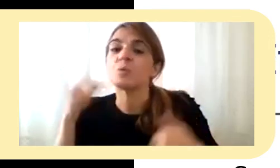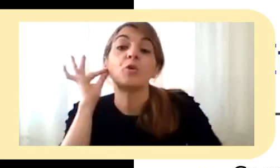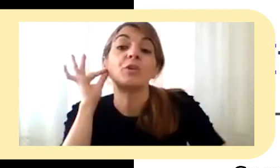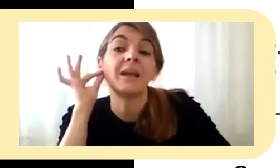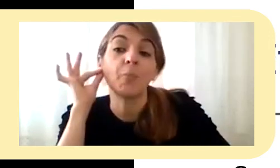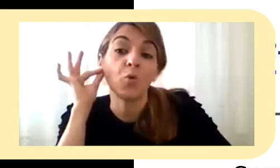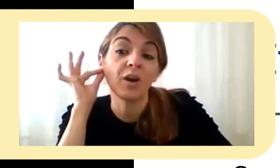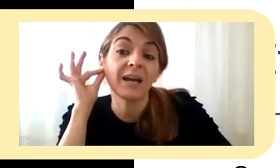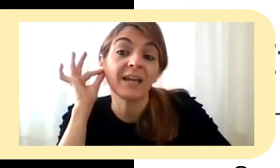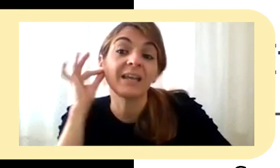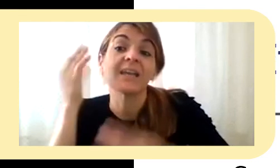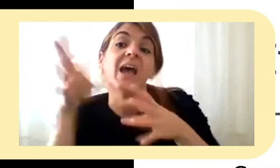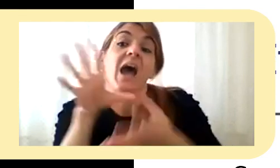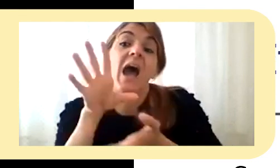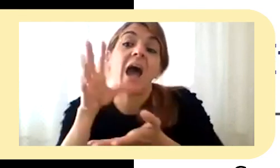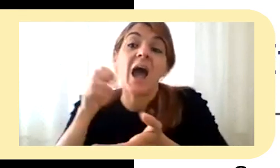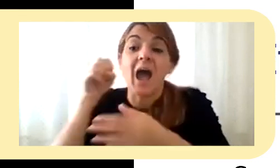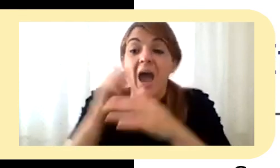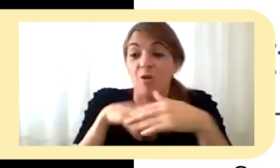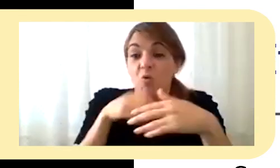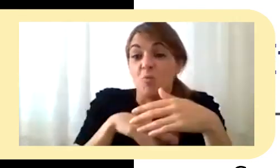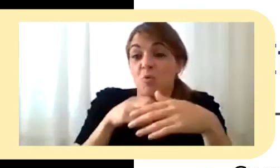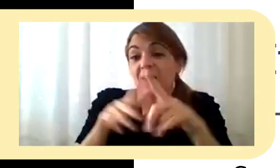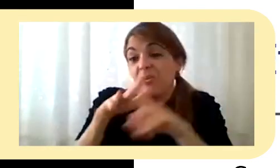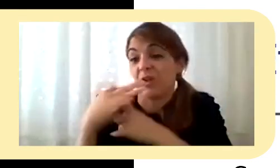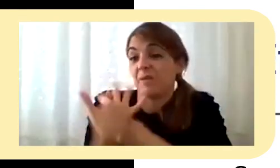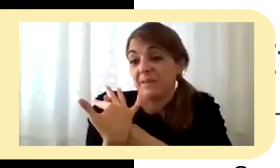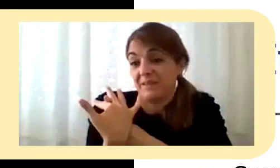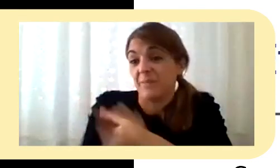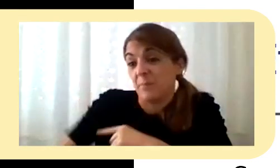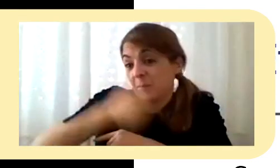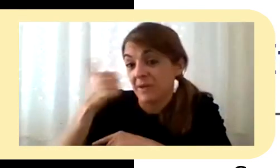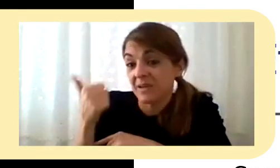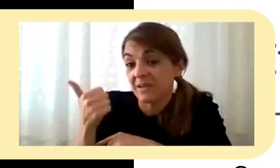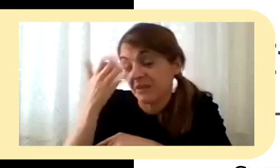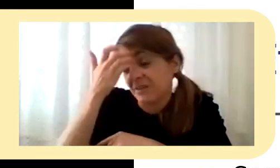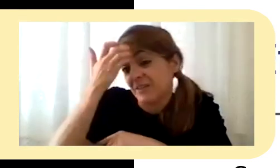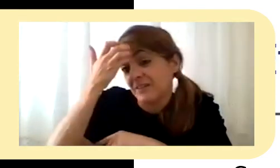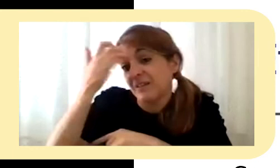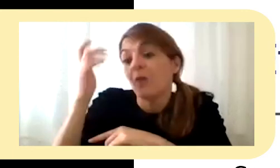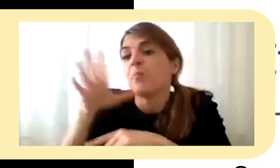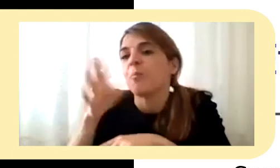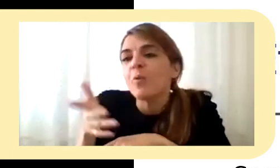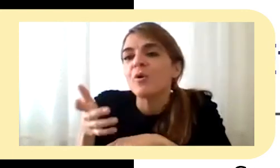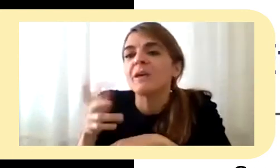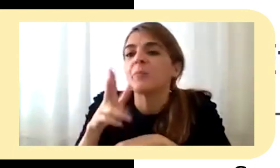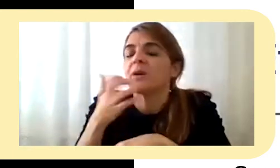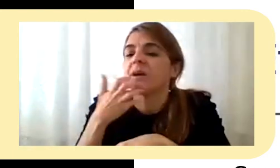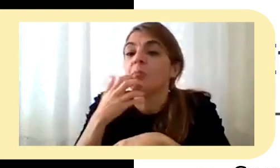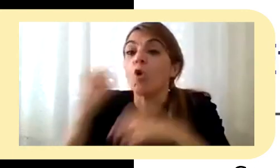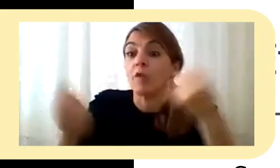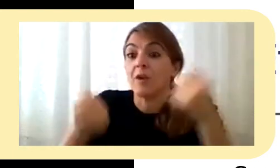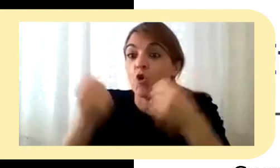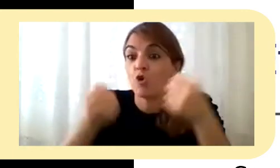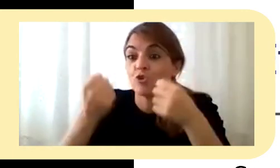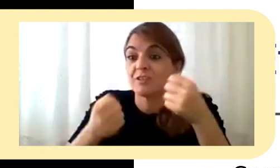químico ambiental porque los pesticidas, disolventes, derivados de plástico, hidrocarburos de los coches se quedan más tiempo en la célula